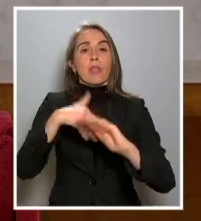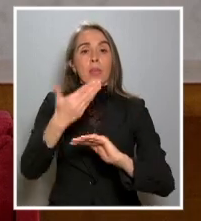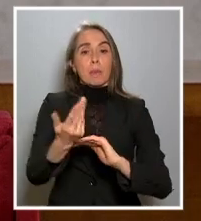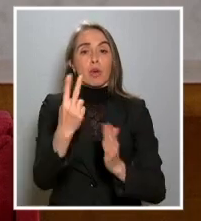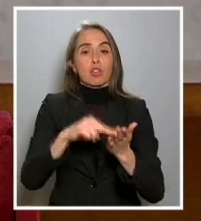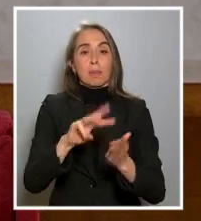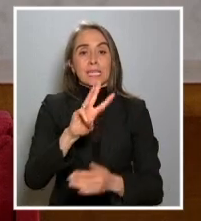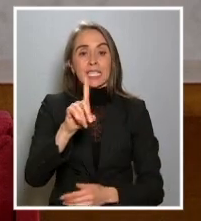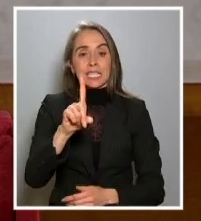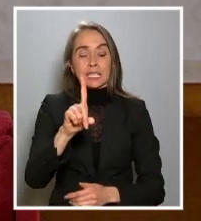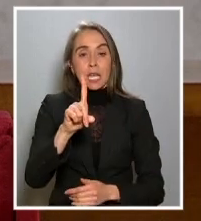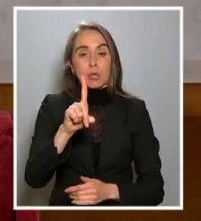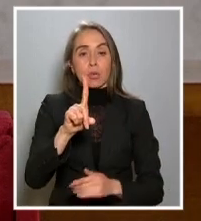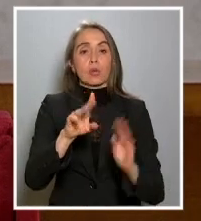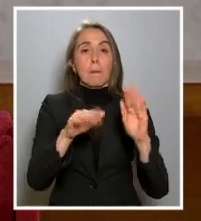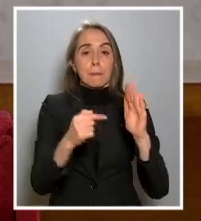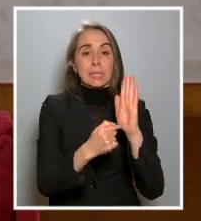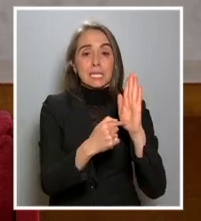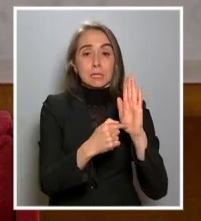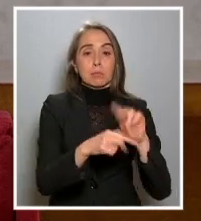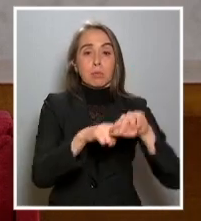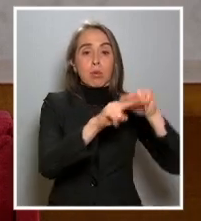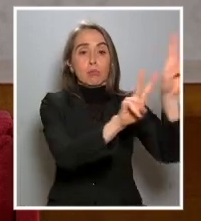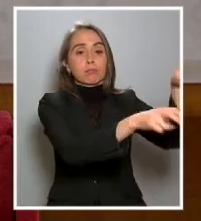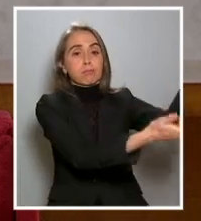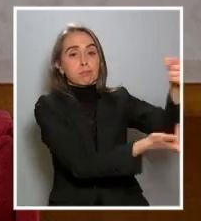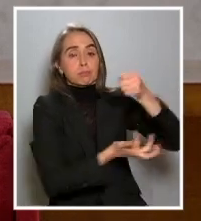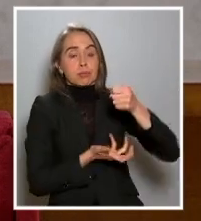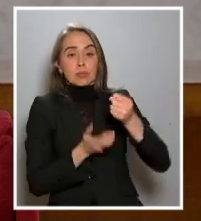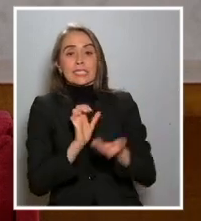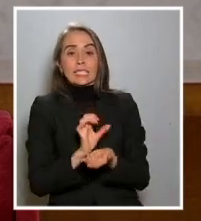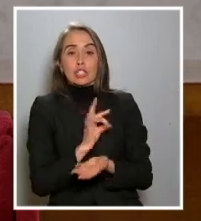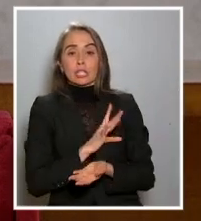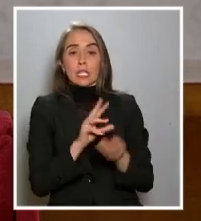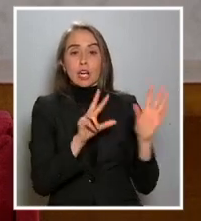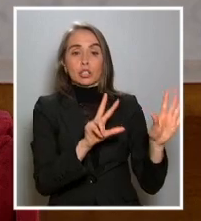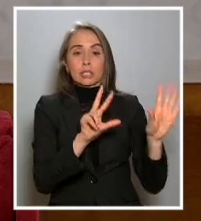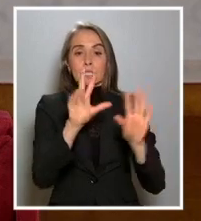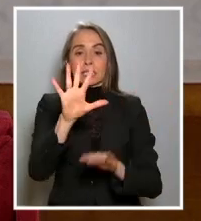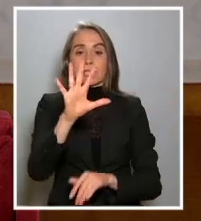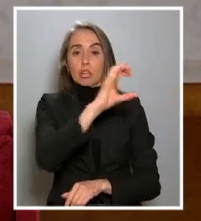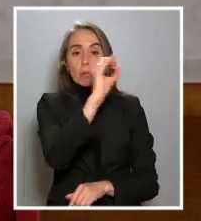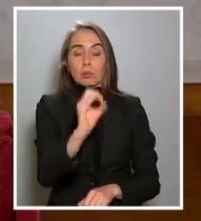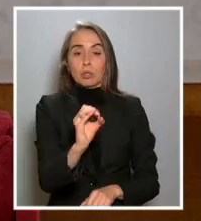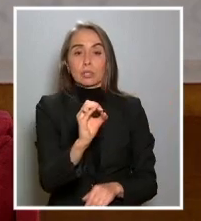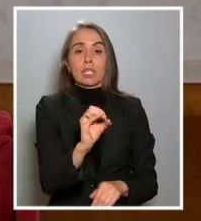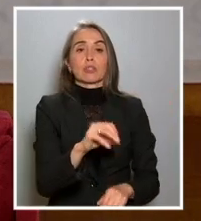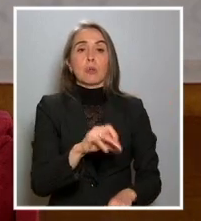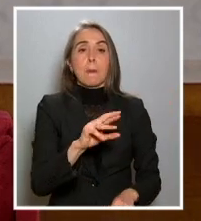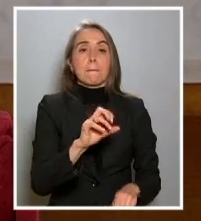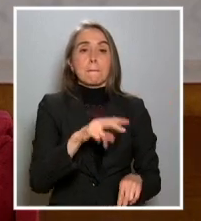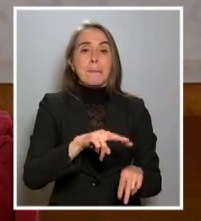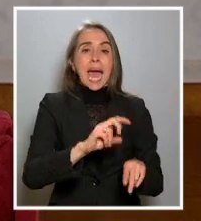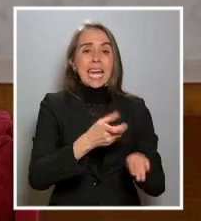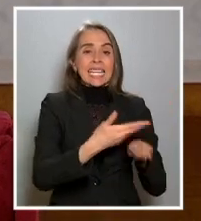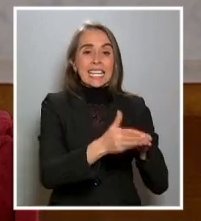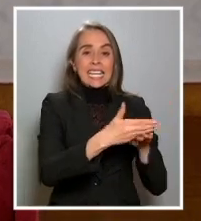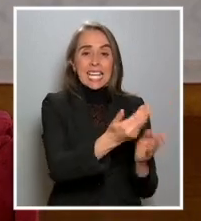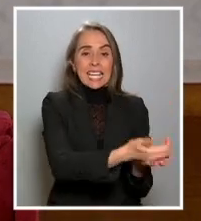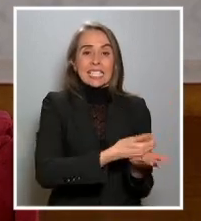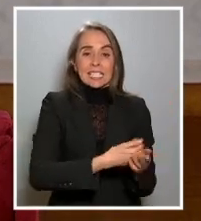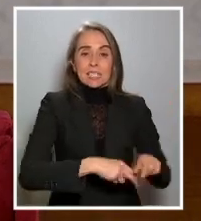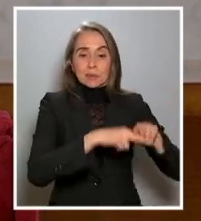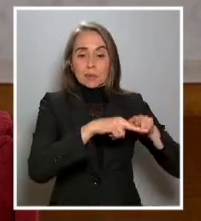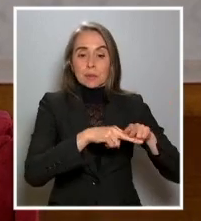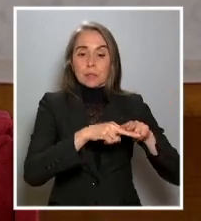del 2031, por la misma vía, el Estado de Chile recibirá el 85% del margen operacional.